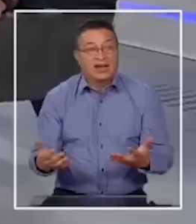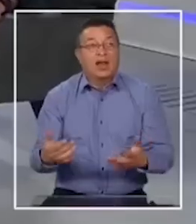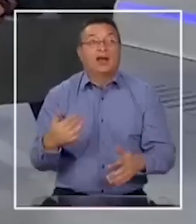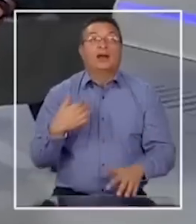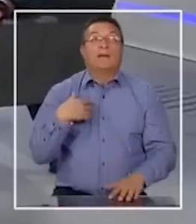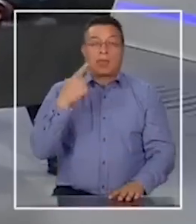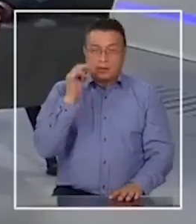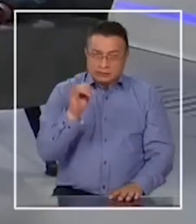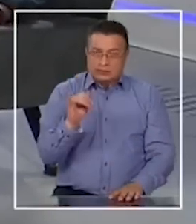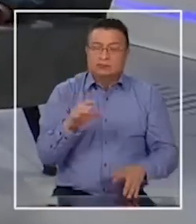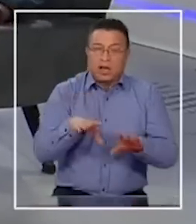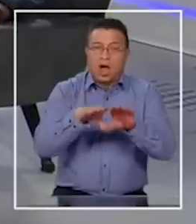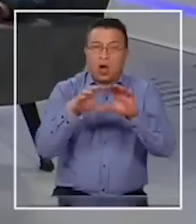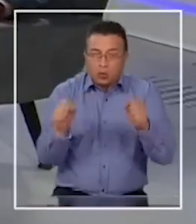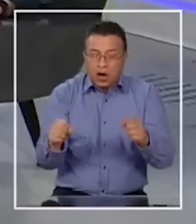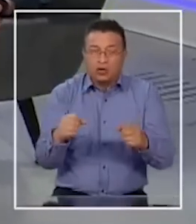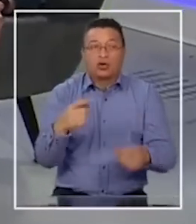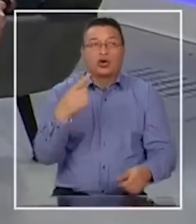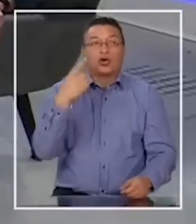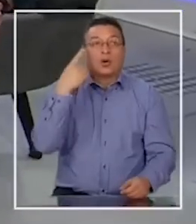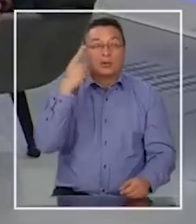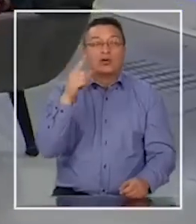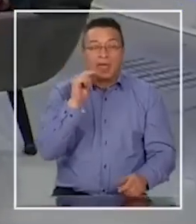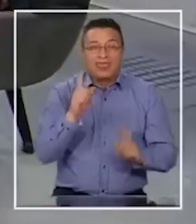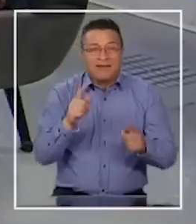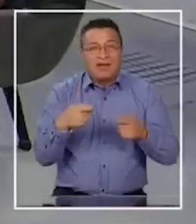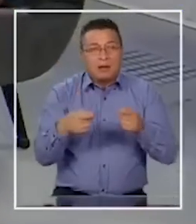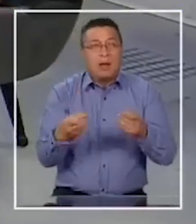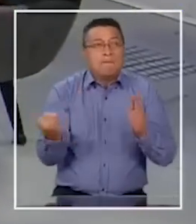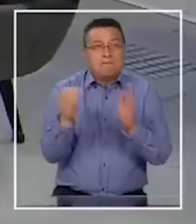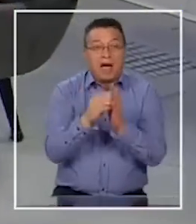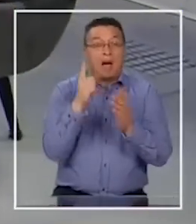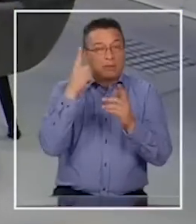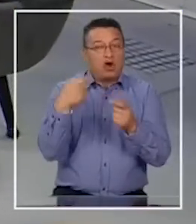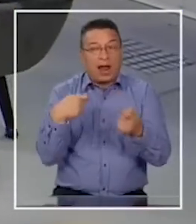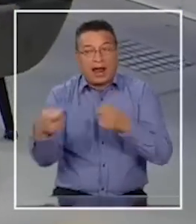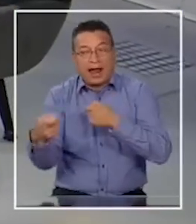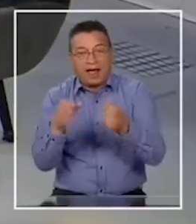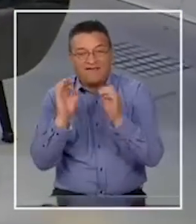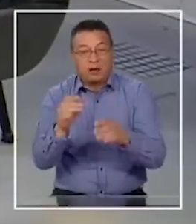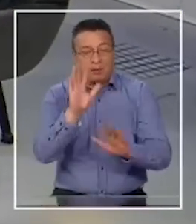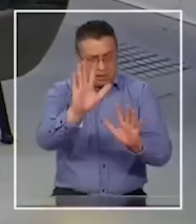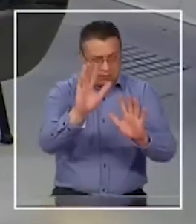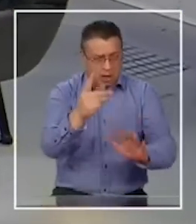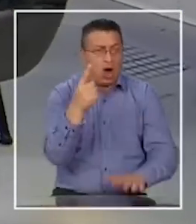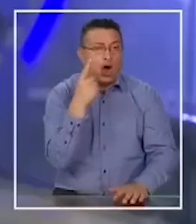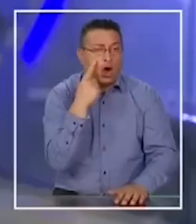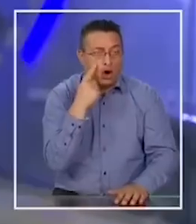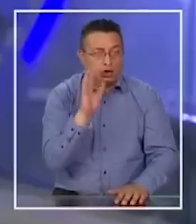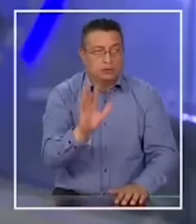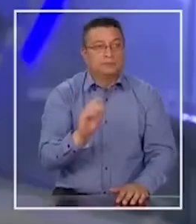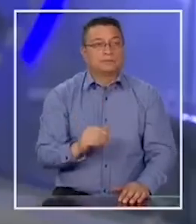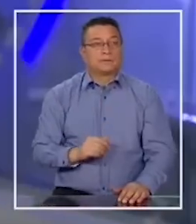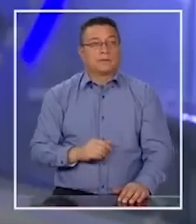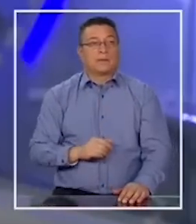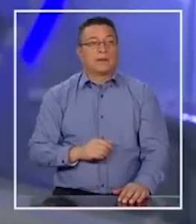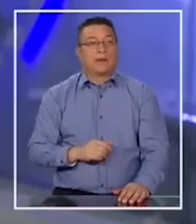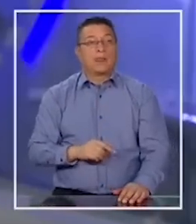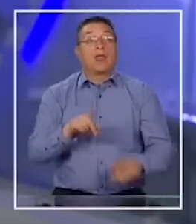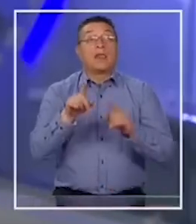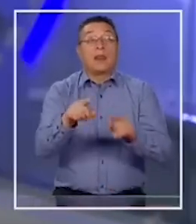Estoy de acuerdo pero gastar bien Por ejemplo mira mira lo que te va a decir para que te quedes tranquila